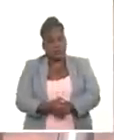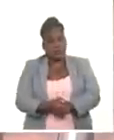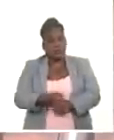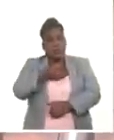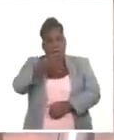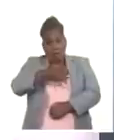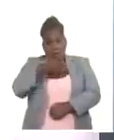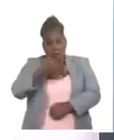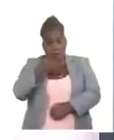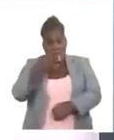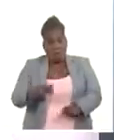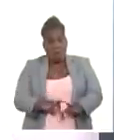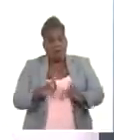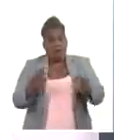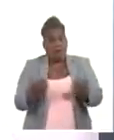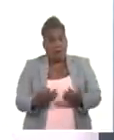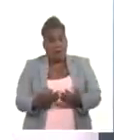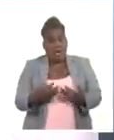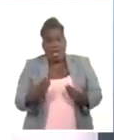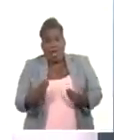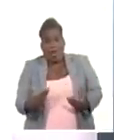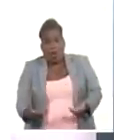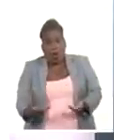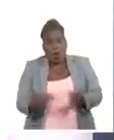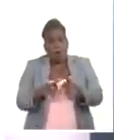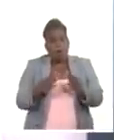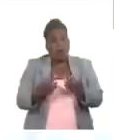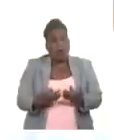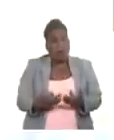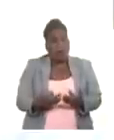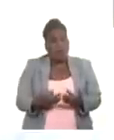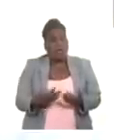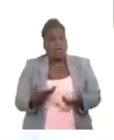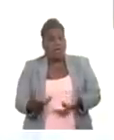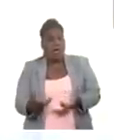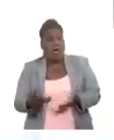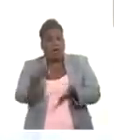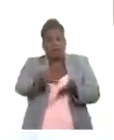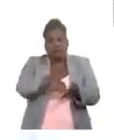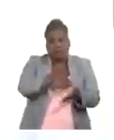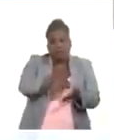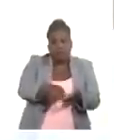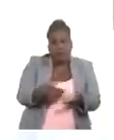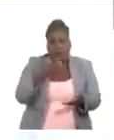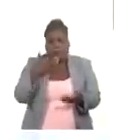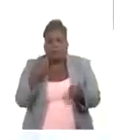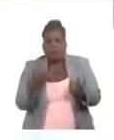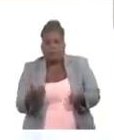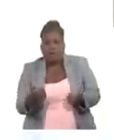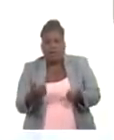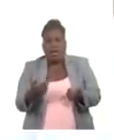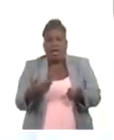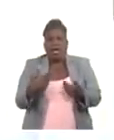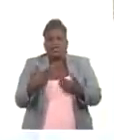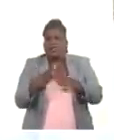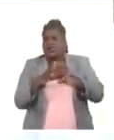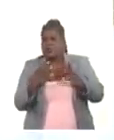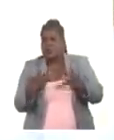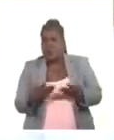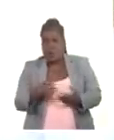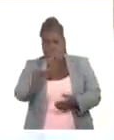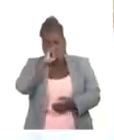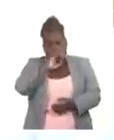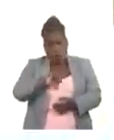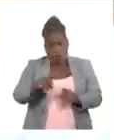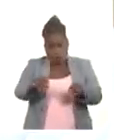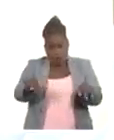comunicamos cómo están sus familiares, el pronóstico, todas las circunstancias alrededor del paciente. Los niños que están en